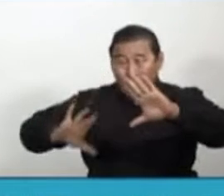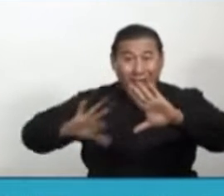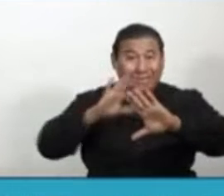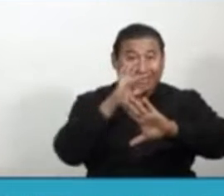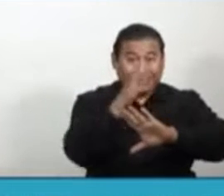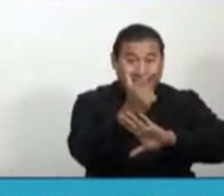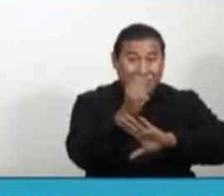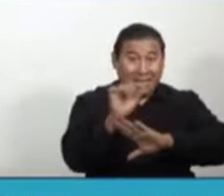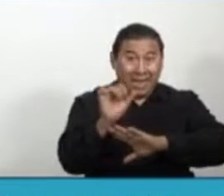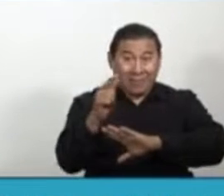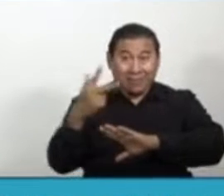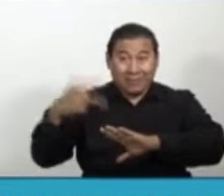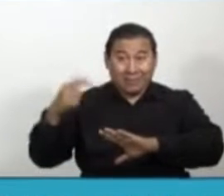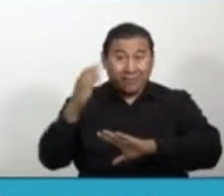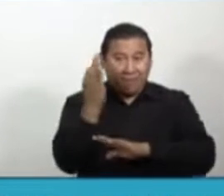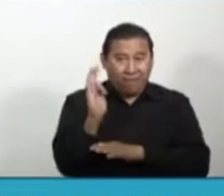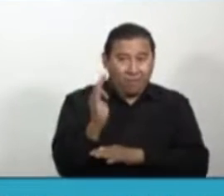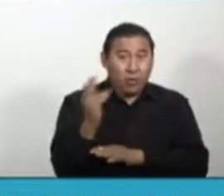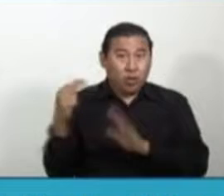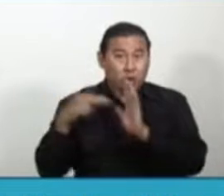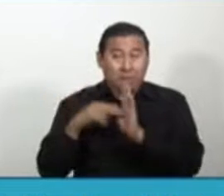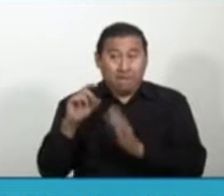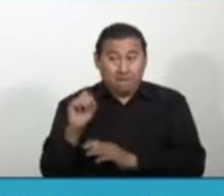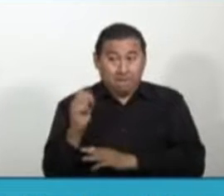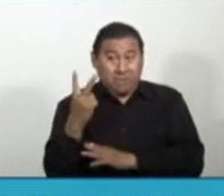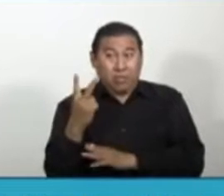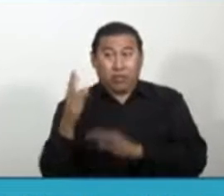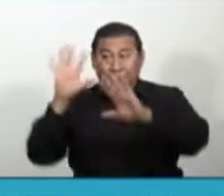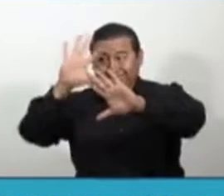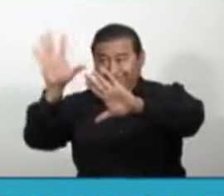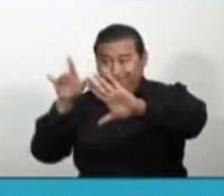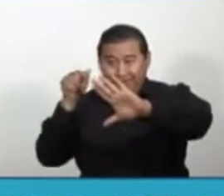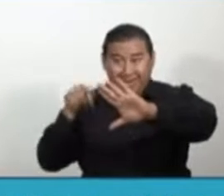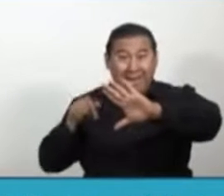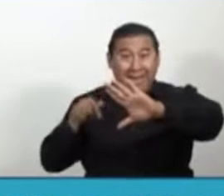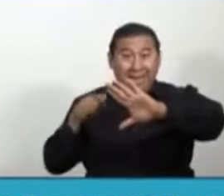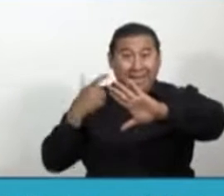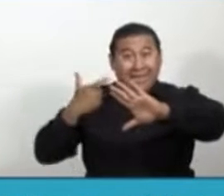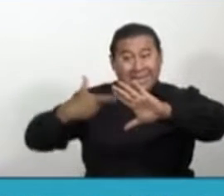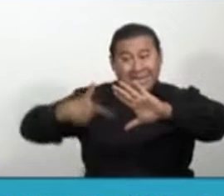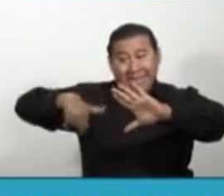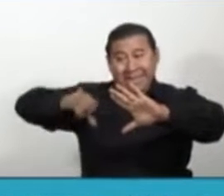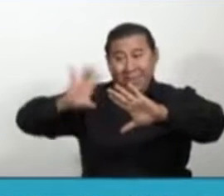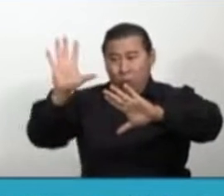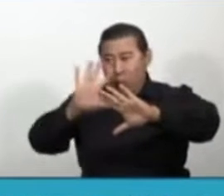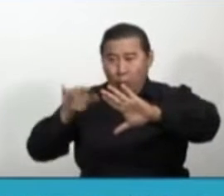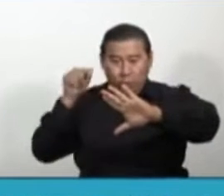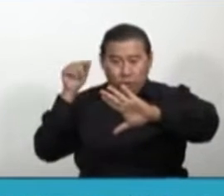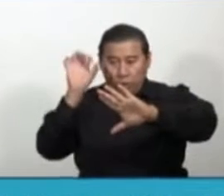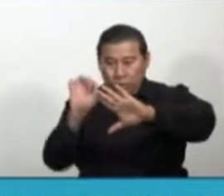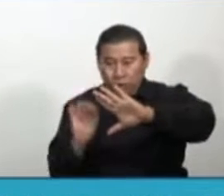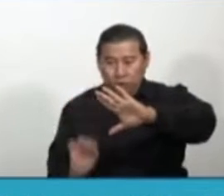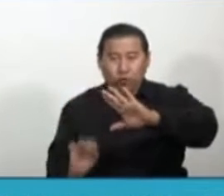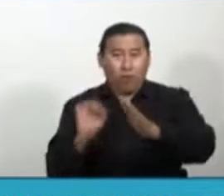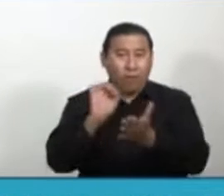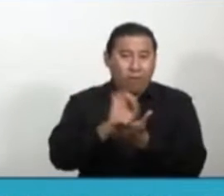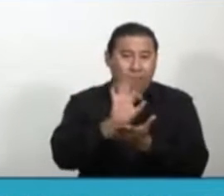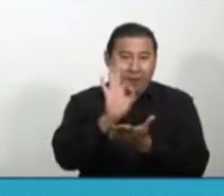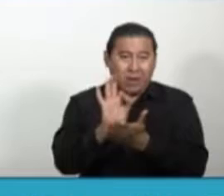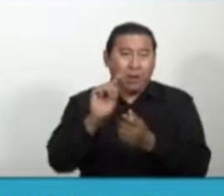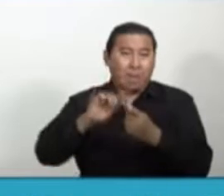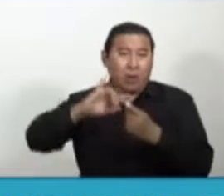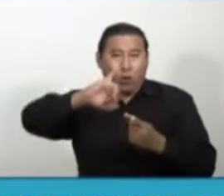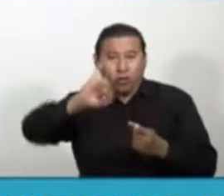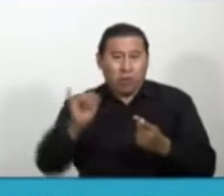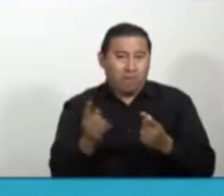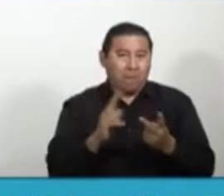al 13 de febrero del 2022, nos vamos a color amarillo. Felipe Carrillo Puerto, José